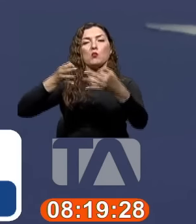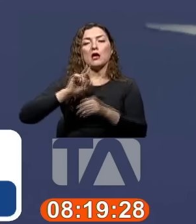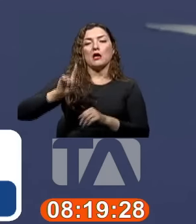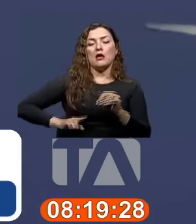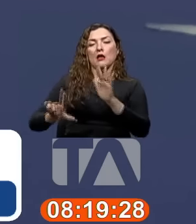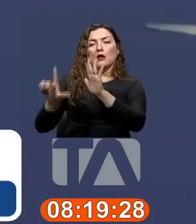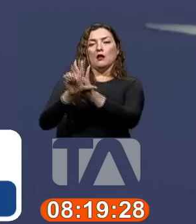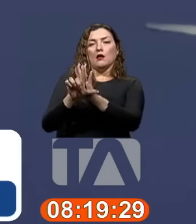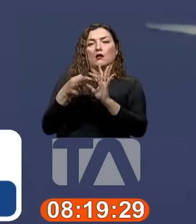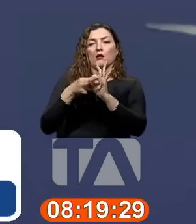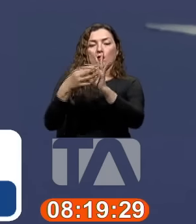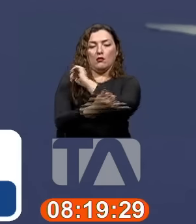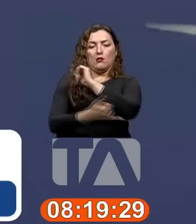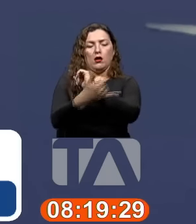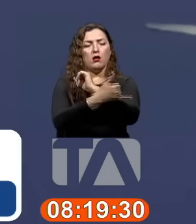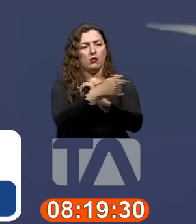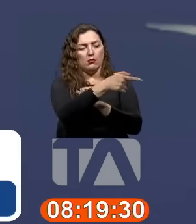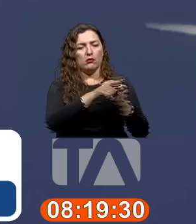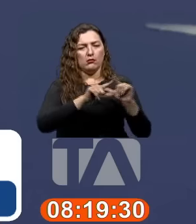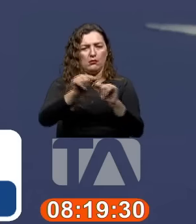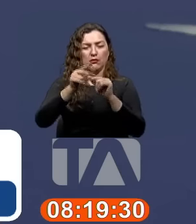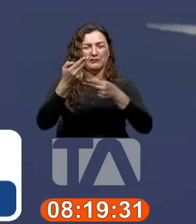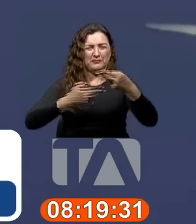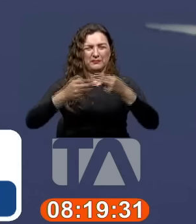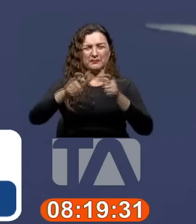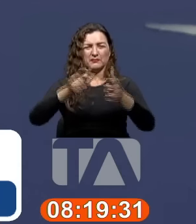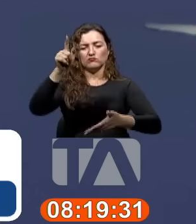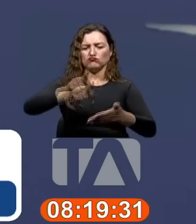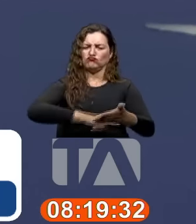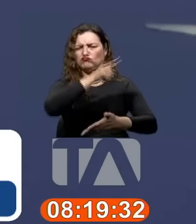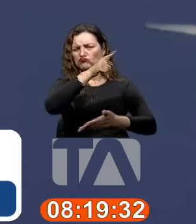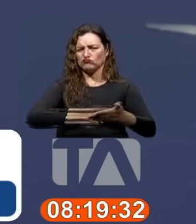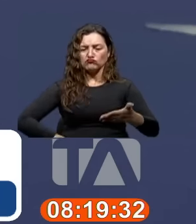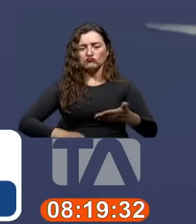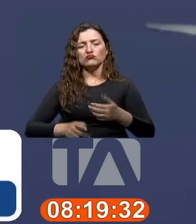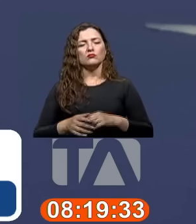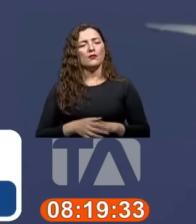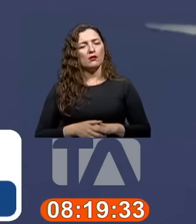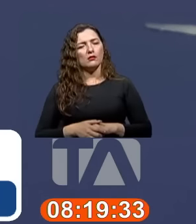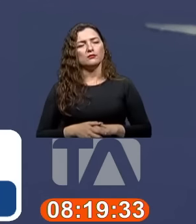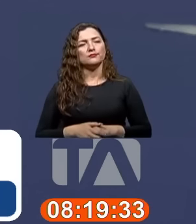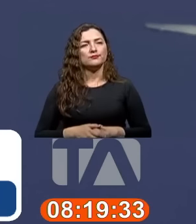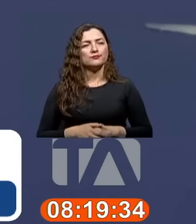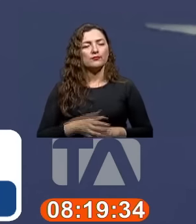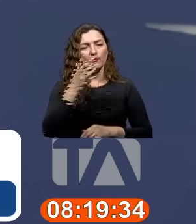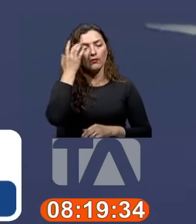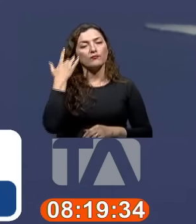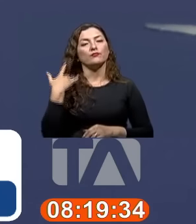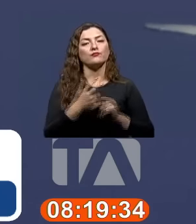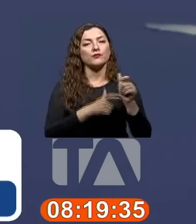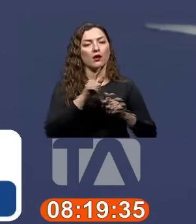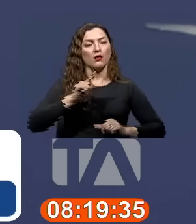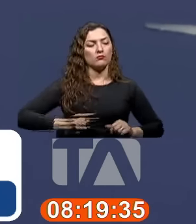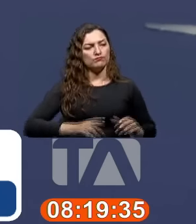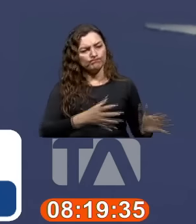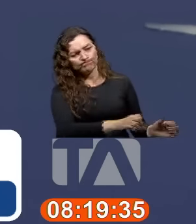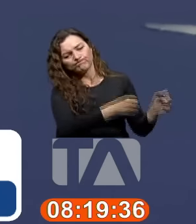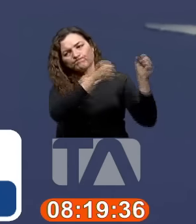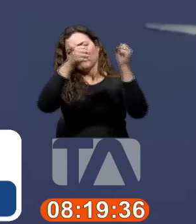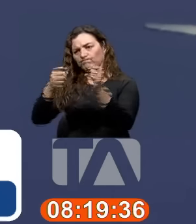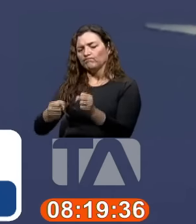países pertinentes para combatir conjuntamente las actividades transfronterizas de tráfico de personas, repatriar a las personas traficadas